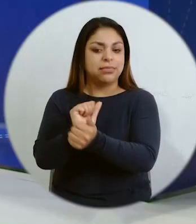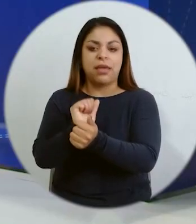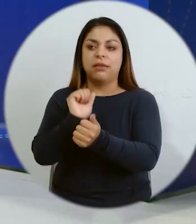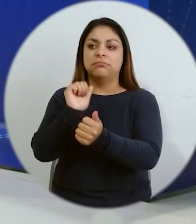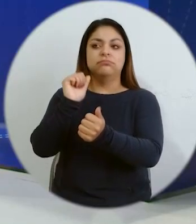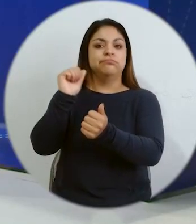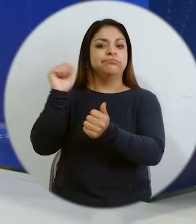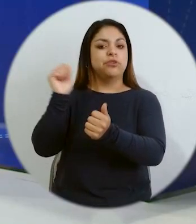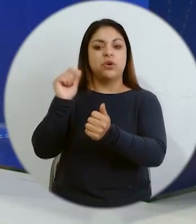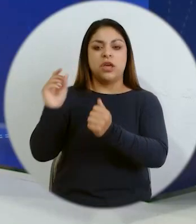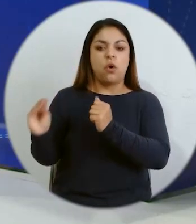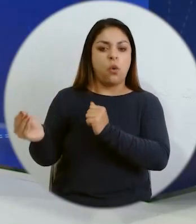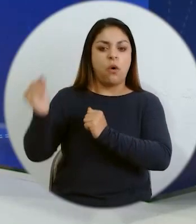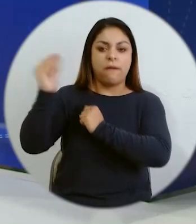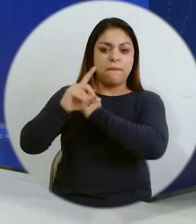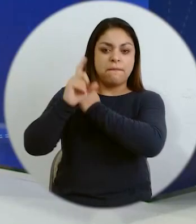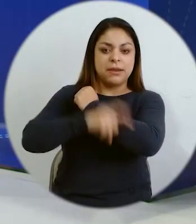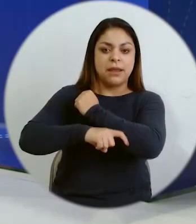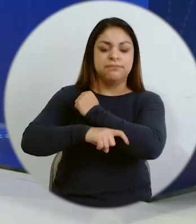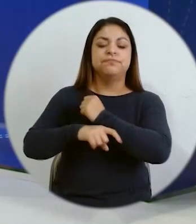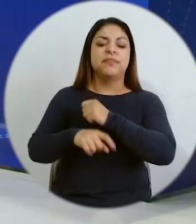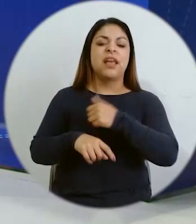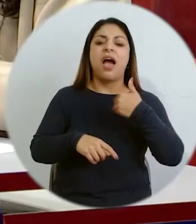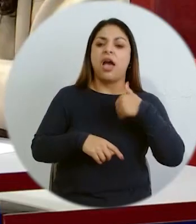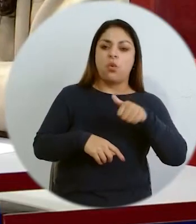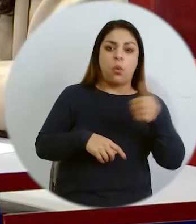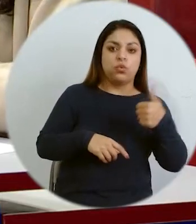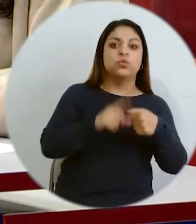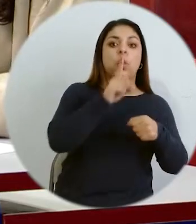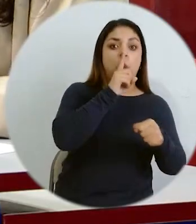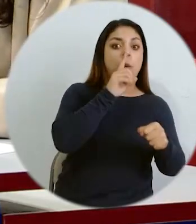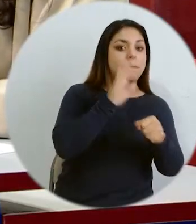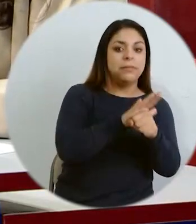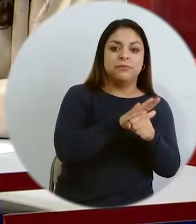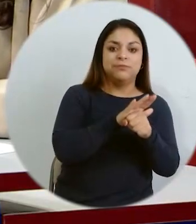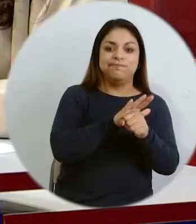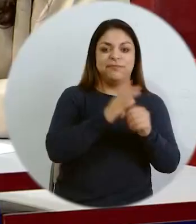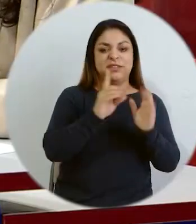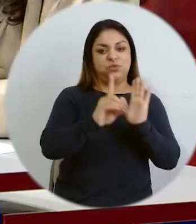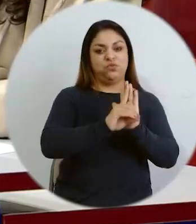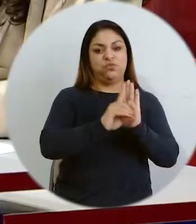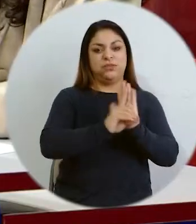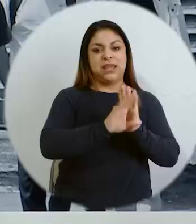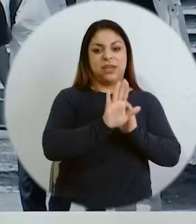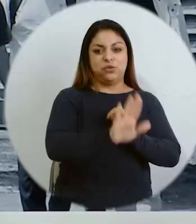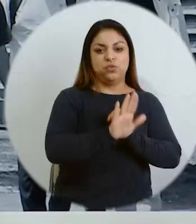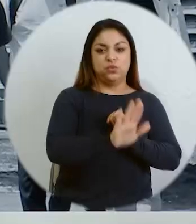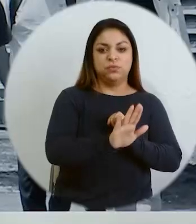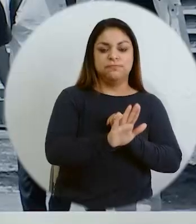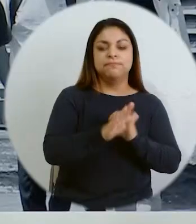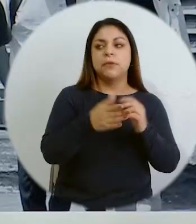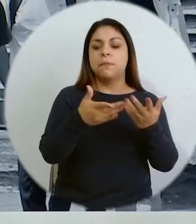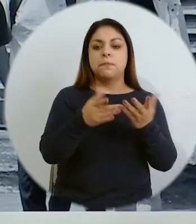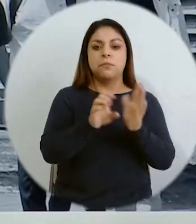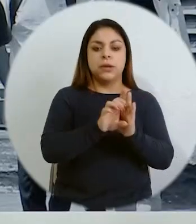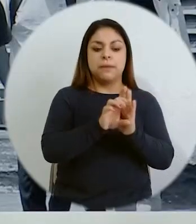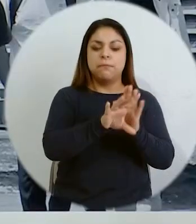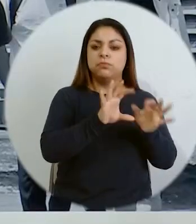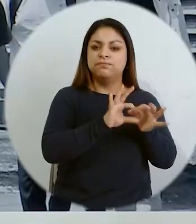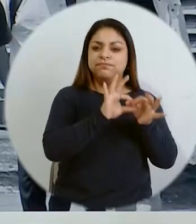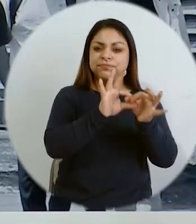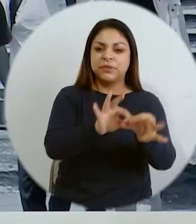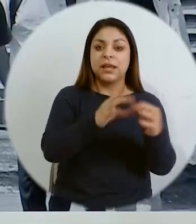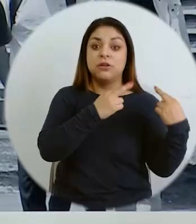trata. Es decir, los delitos como incumplimiento, abuso de la patria potestad, que como se veía en el anterior bloque,